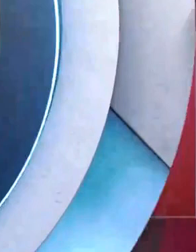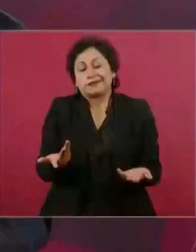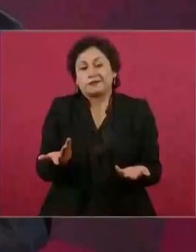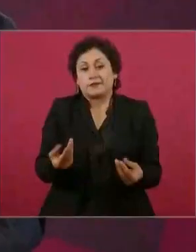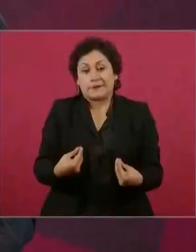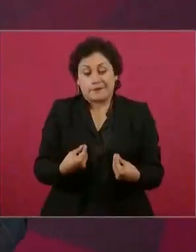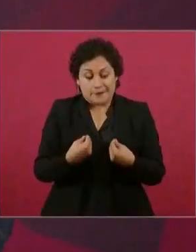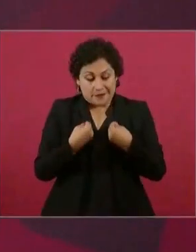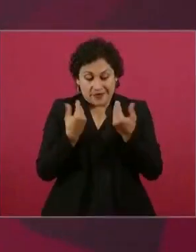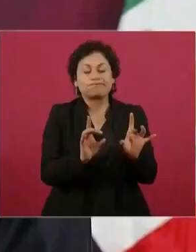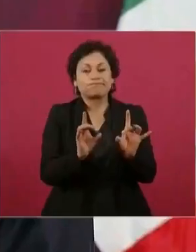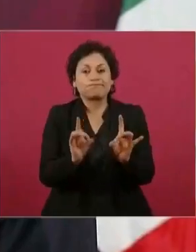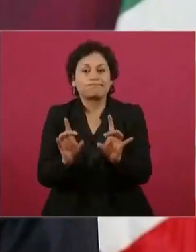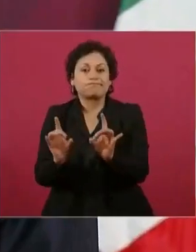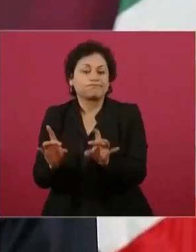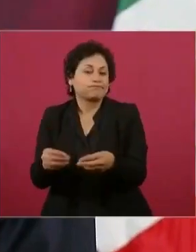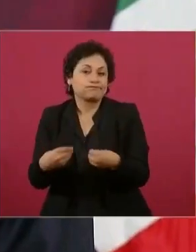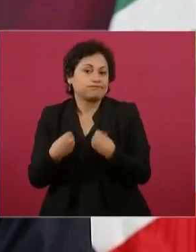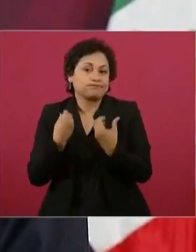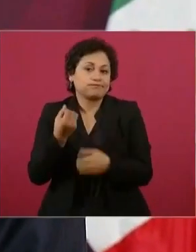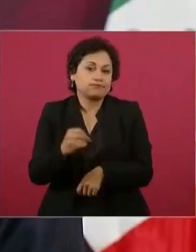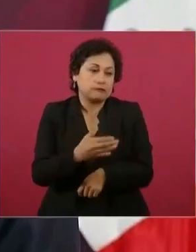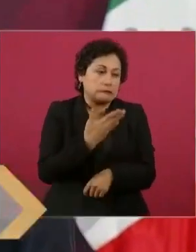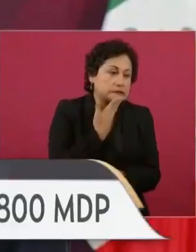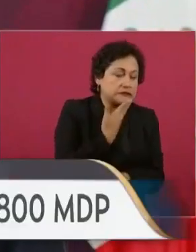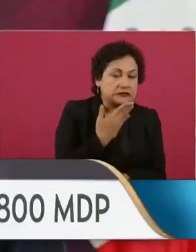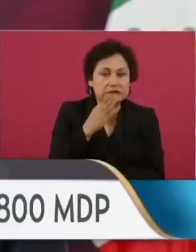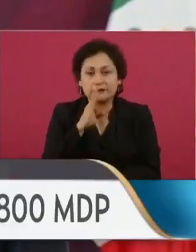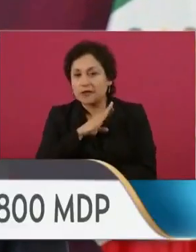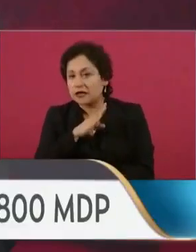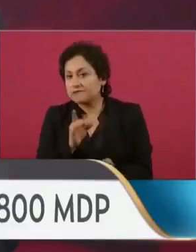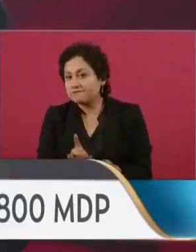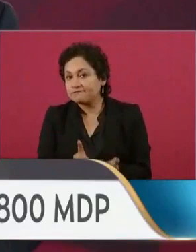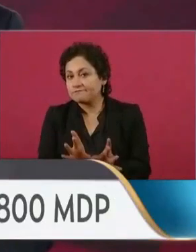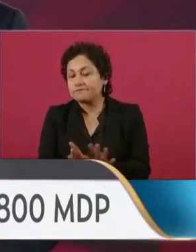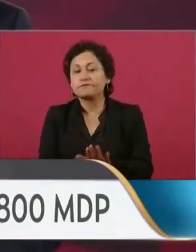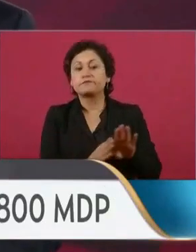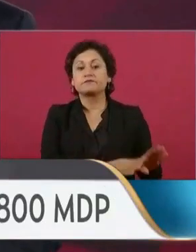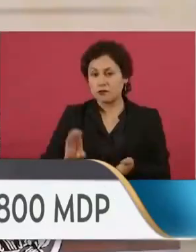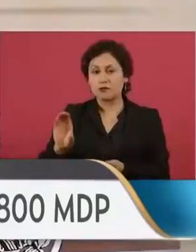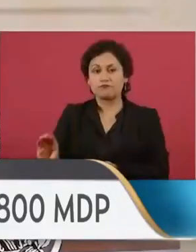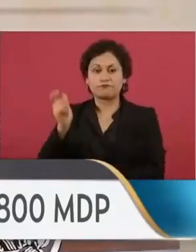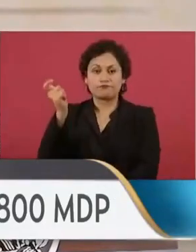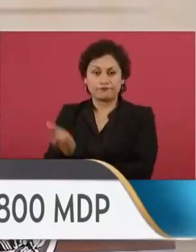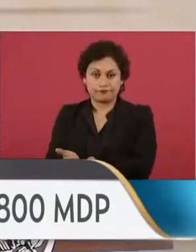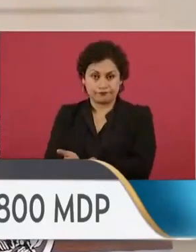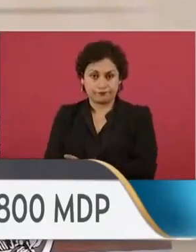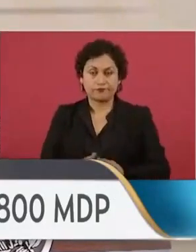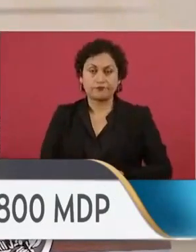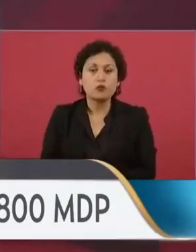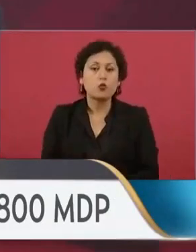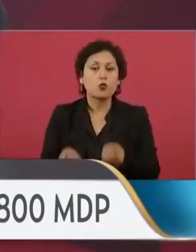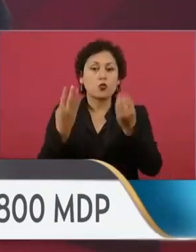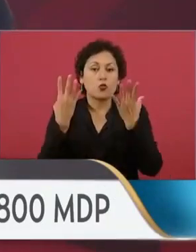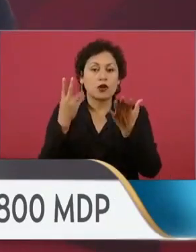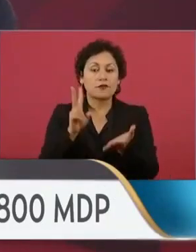El presidente Andrés Manuel López Obrador confirmó la adquisición de la marca mexicana de aviación en poco más de 800 millones de pesos. Se hizo un